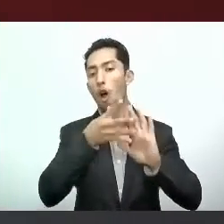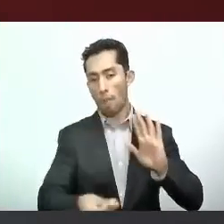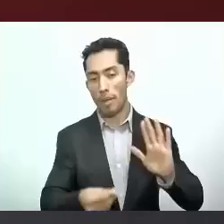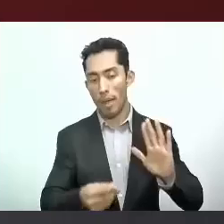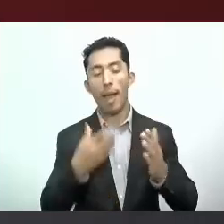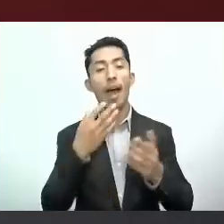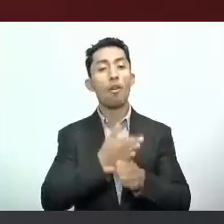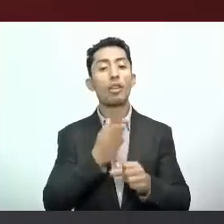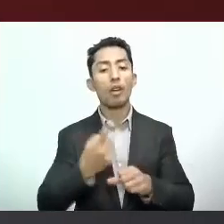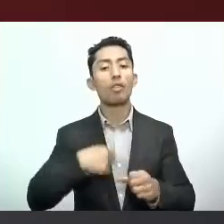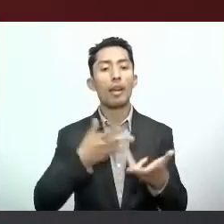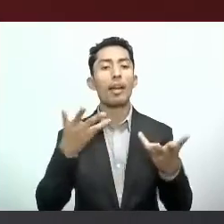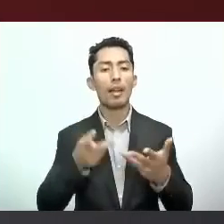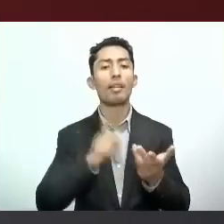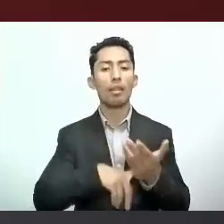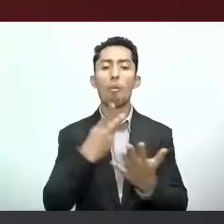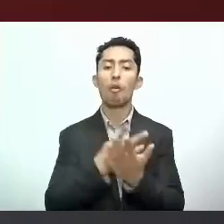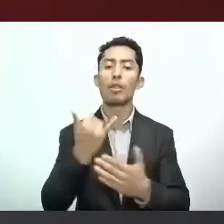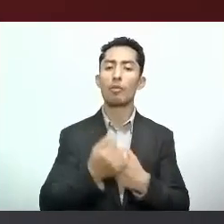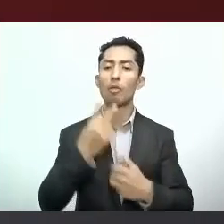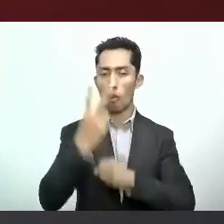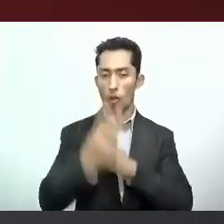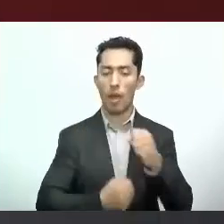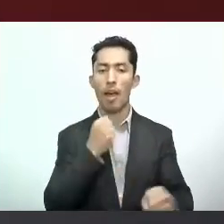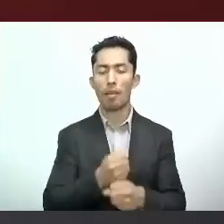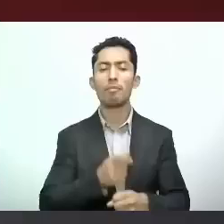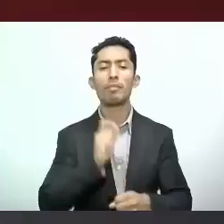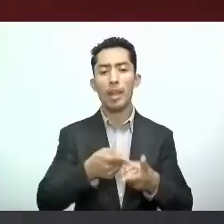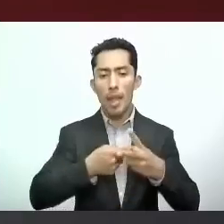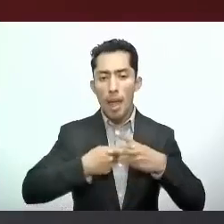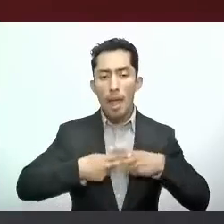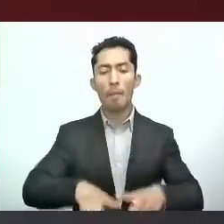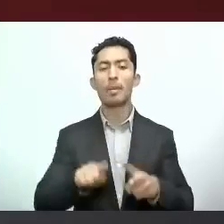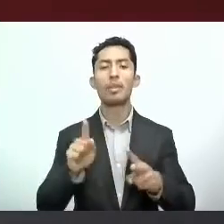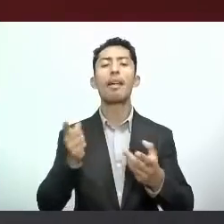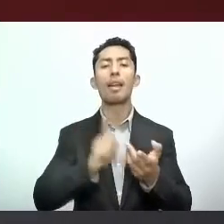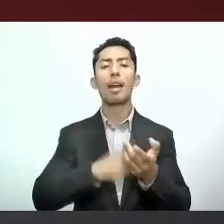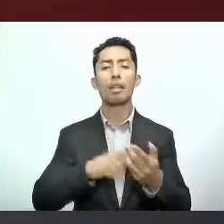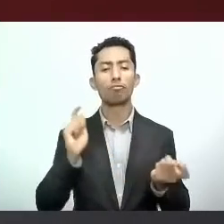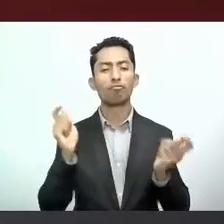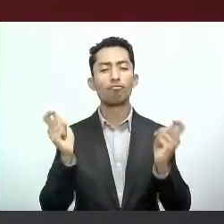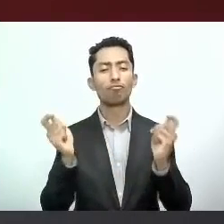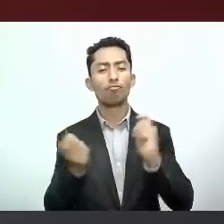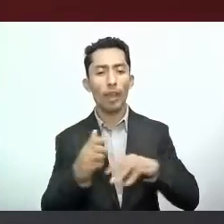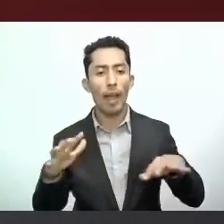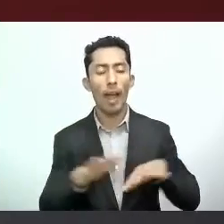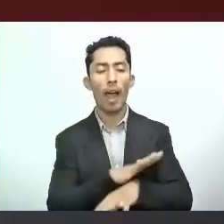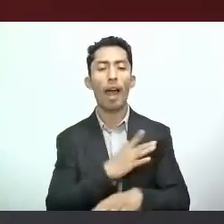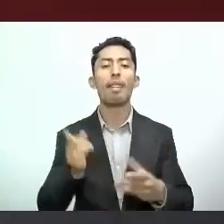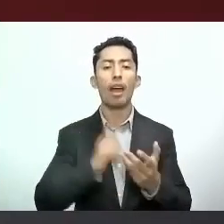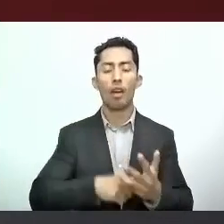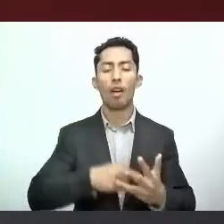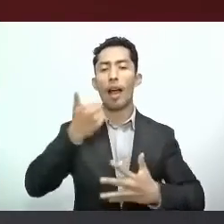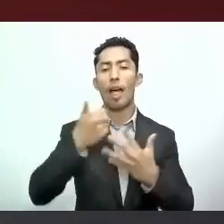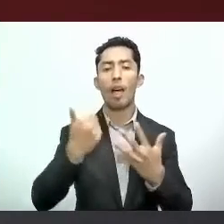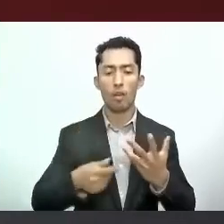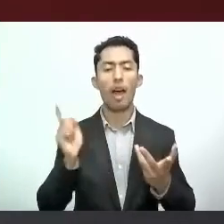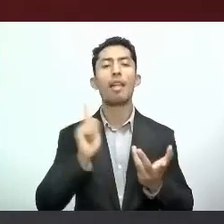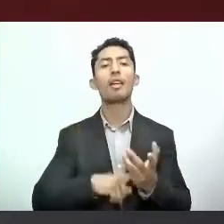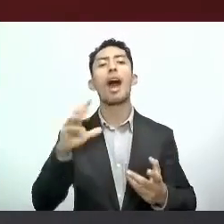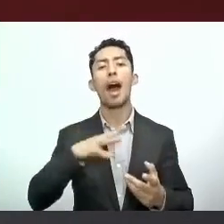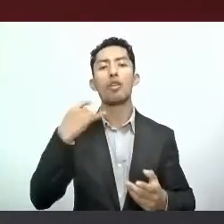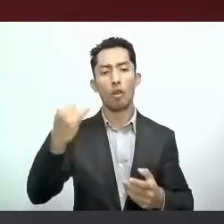en un proyecto de 2 años es comenzar a transversalizarle cada uno de los componentes,